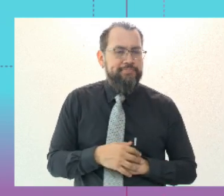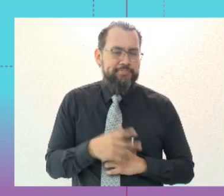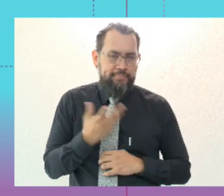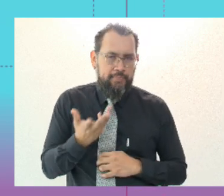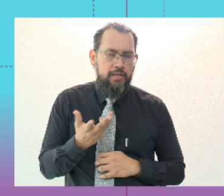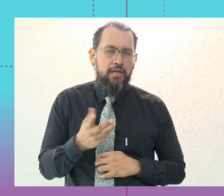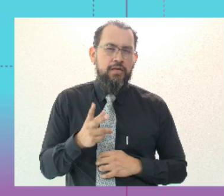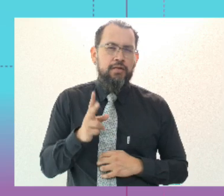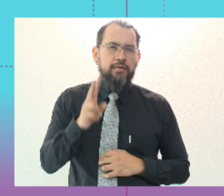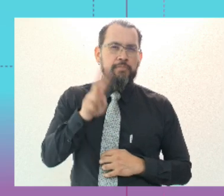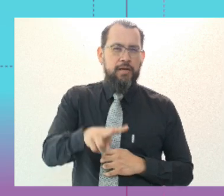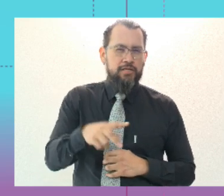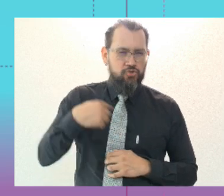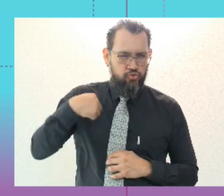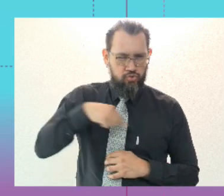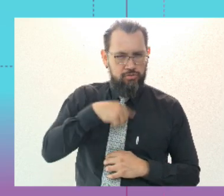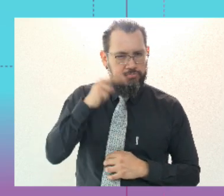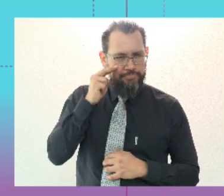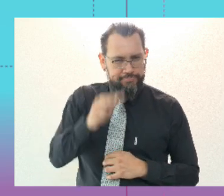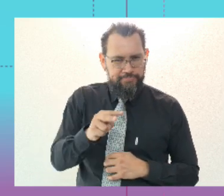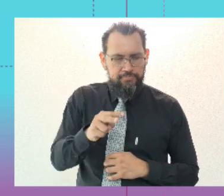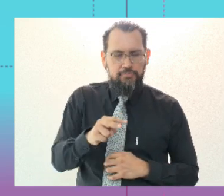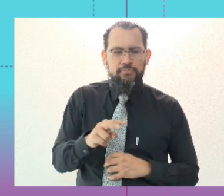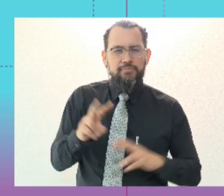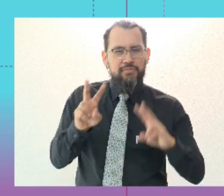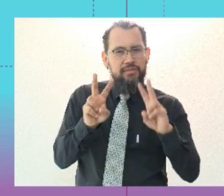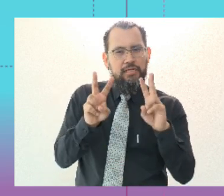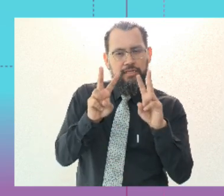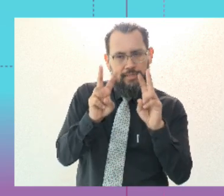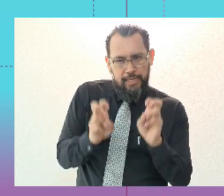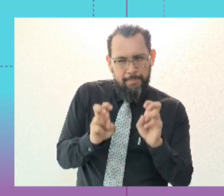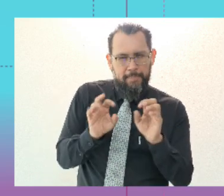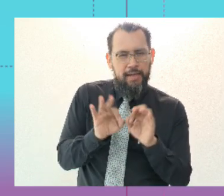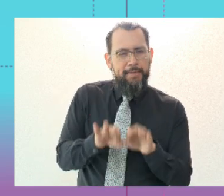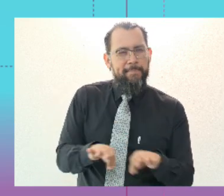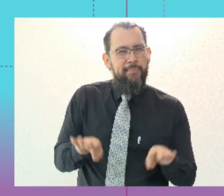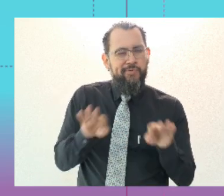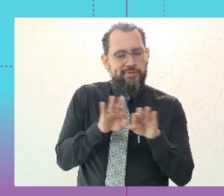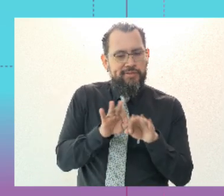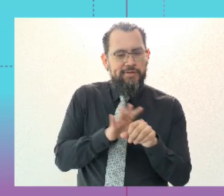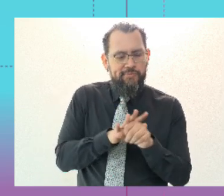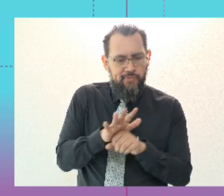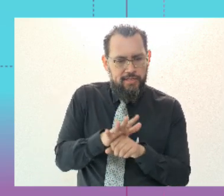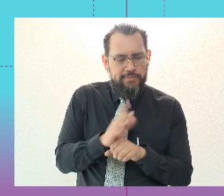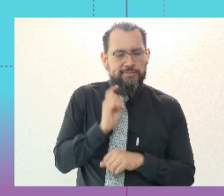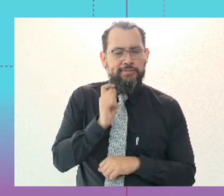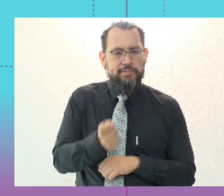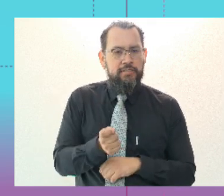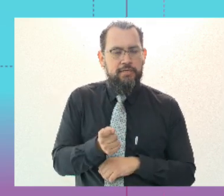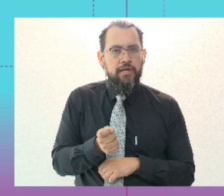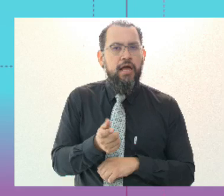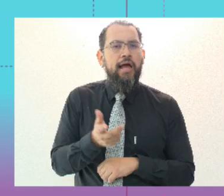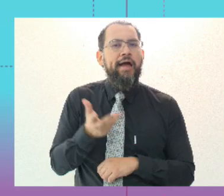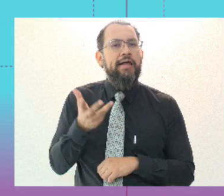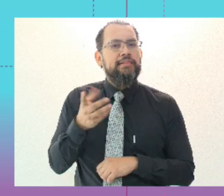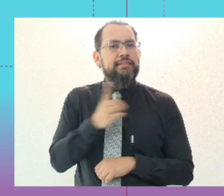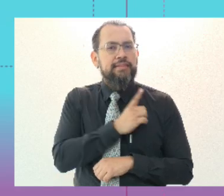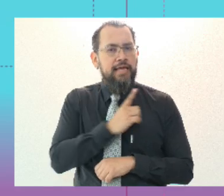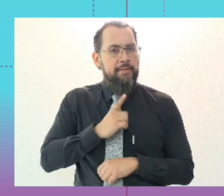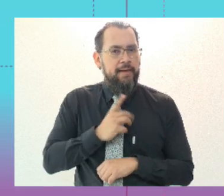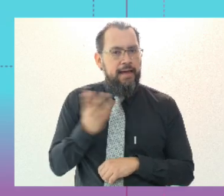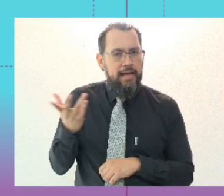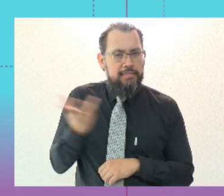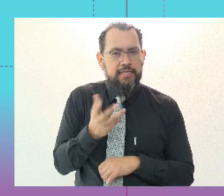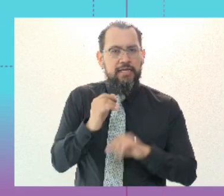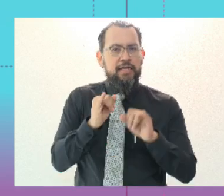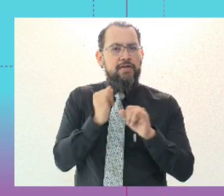cuenta realmente, el tema importante radica en generar información útil